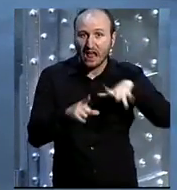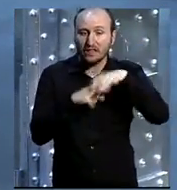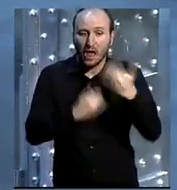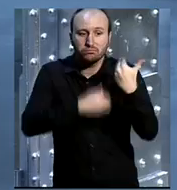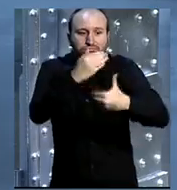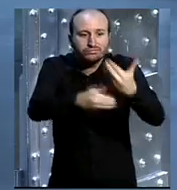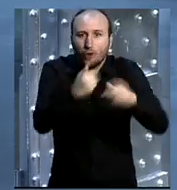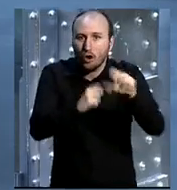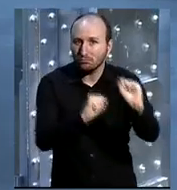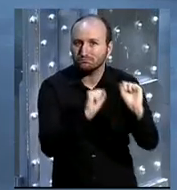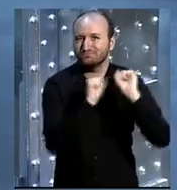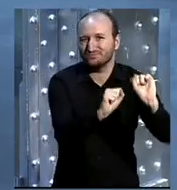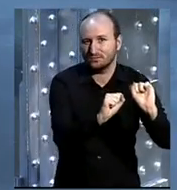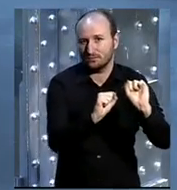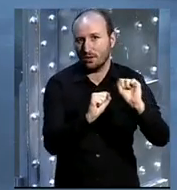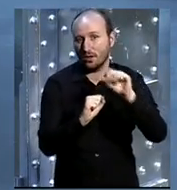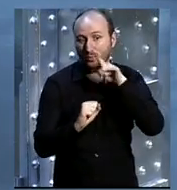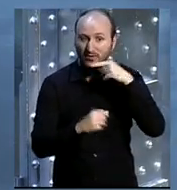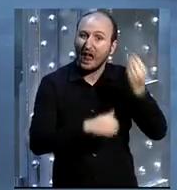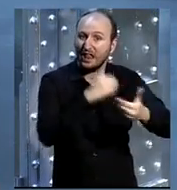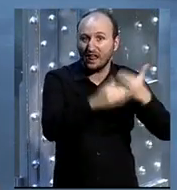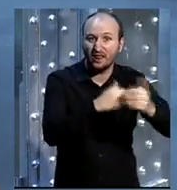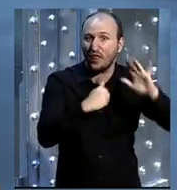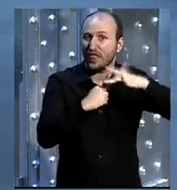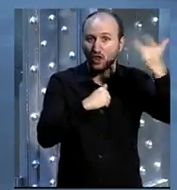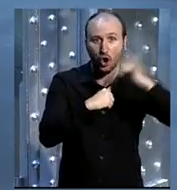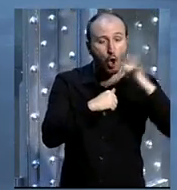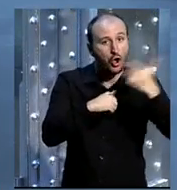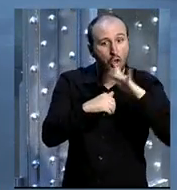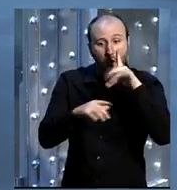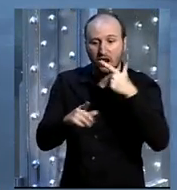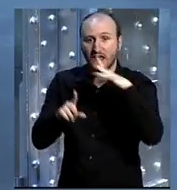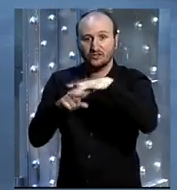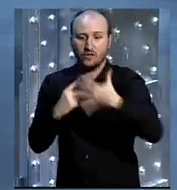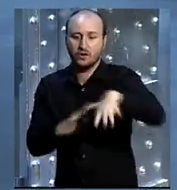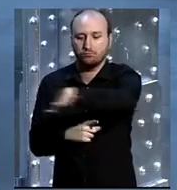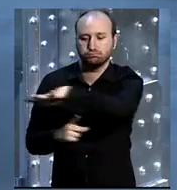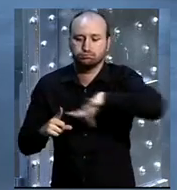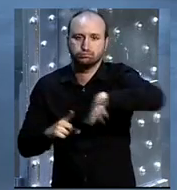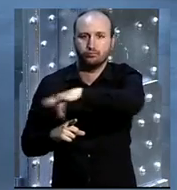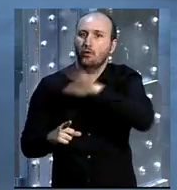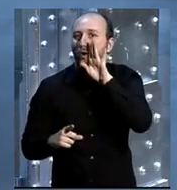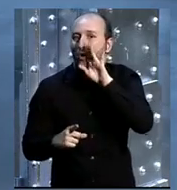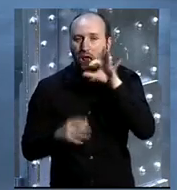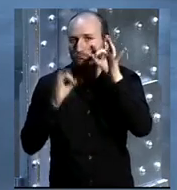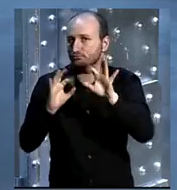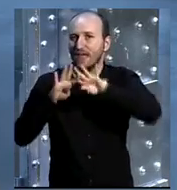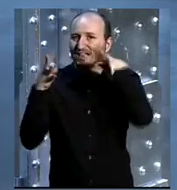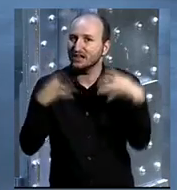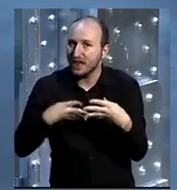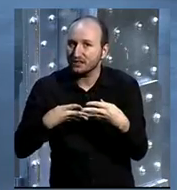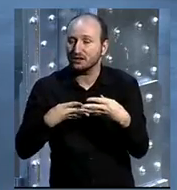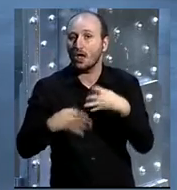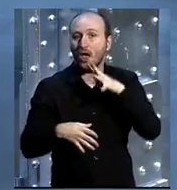dinamismo tecnológico que tiene, en fin, el entorno del que estamos hablando, el entorno de Internet, y